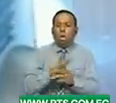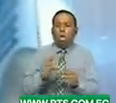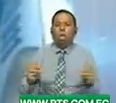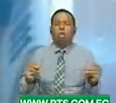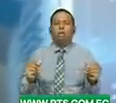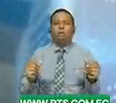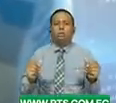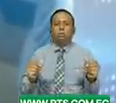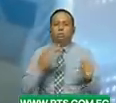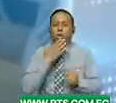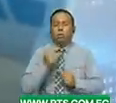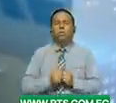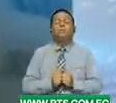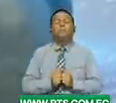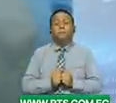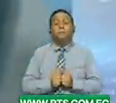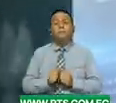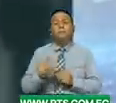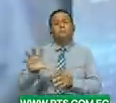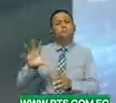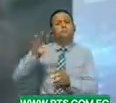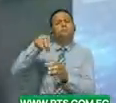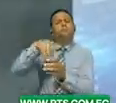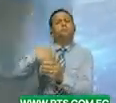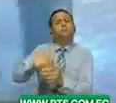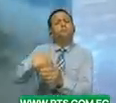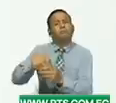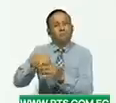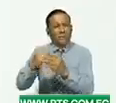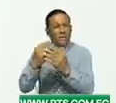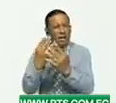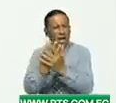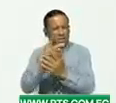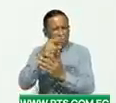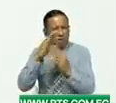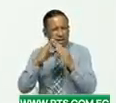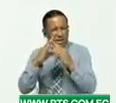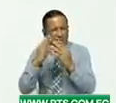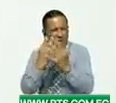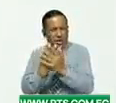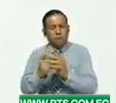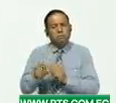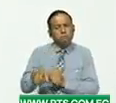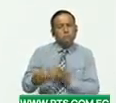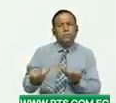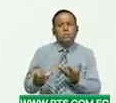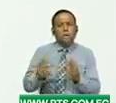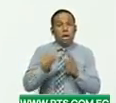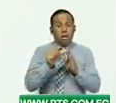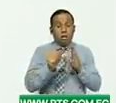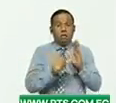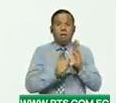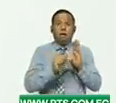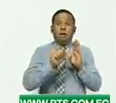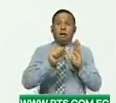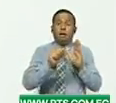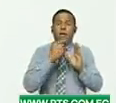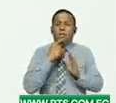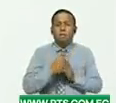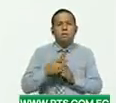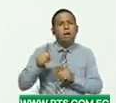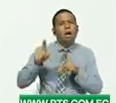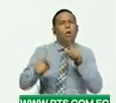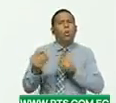Sobre el internamiento preventivo, el literal A del 330 señala que tratándose de adolescentes que no han cumplido 14